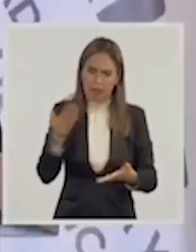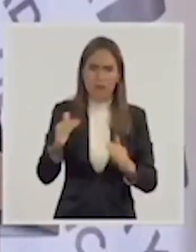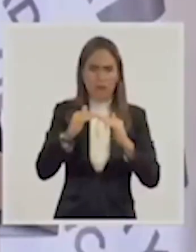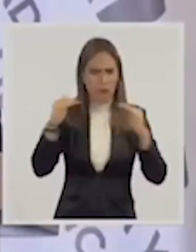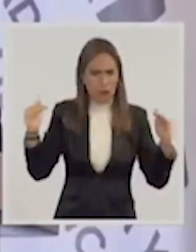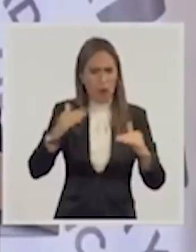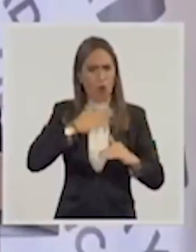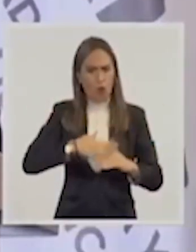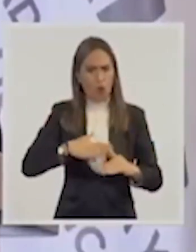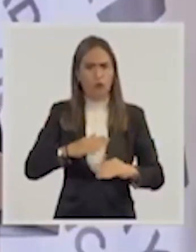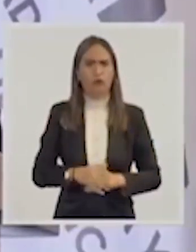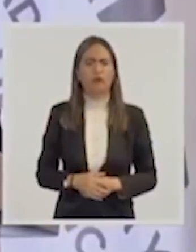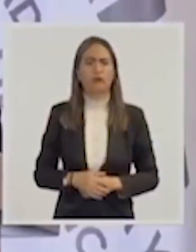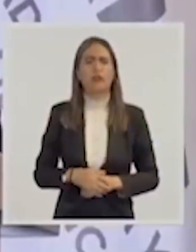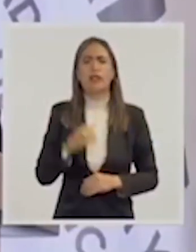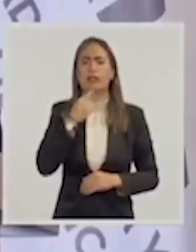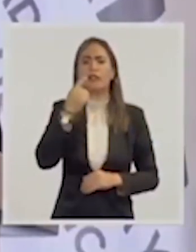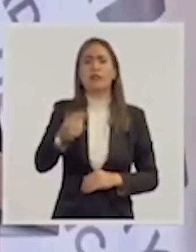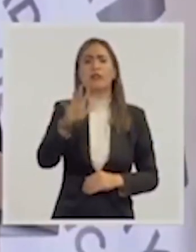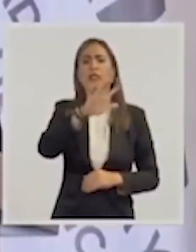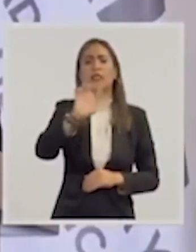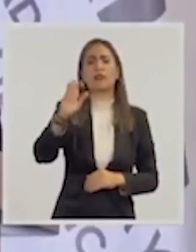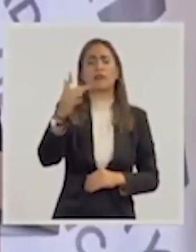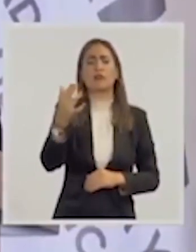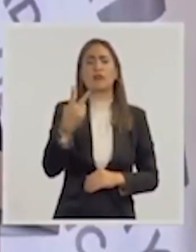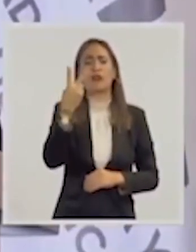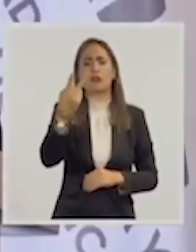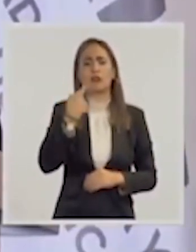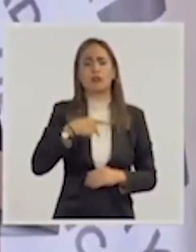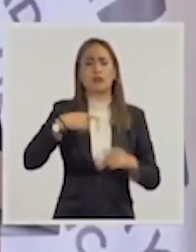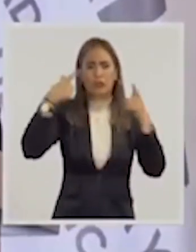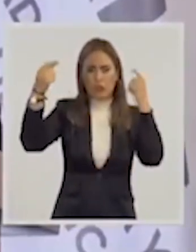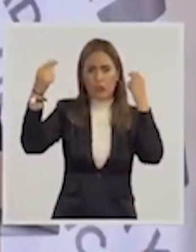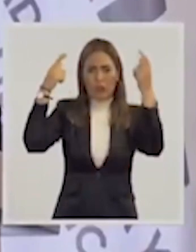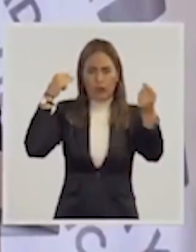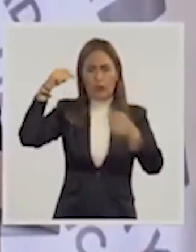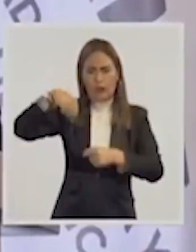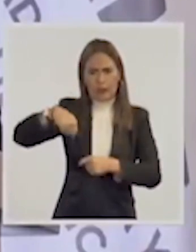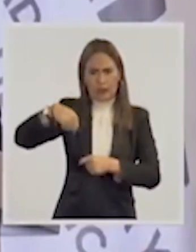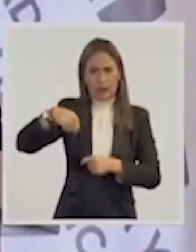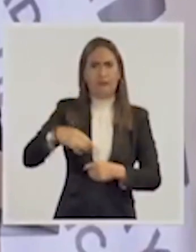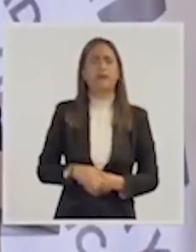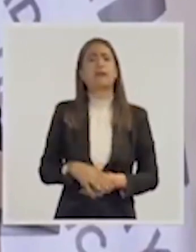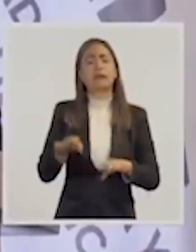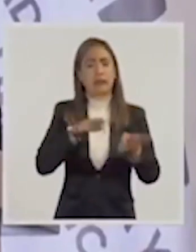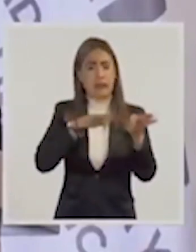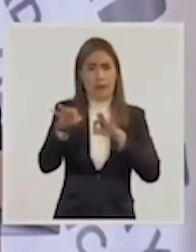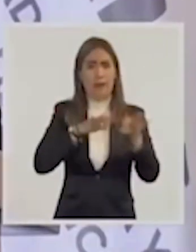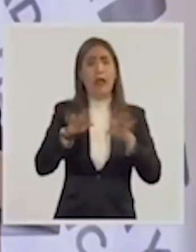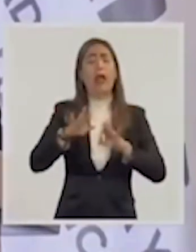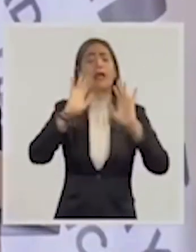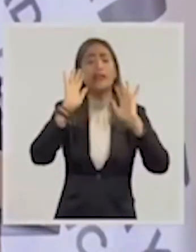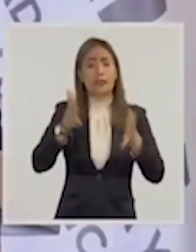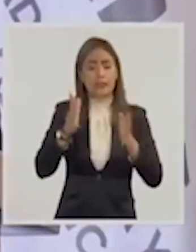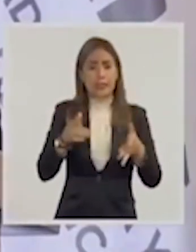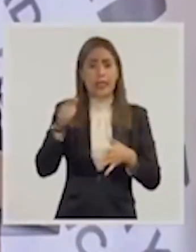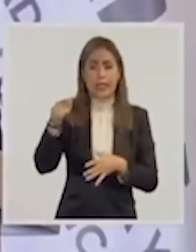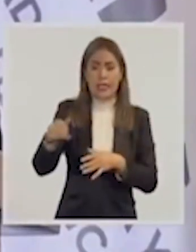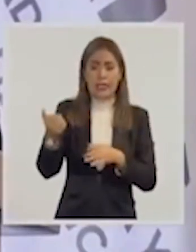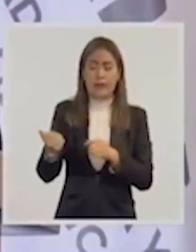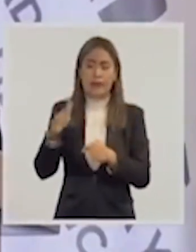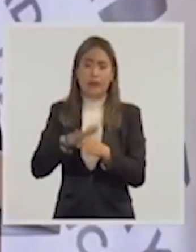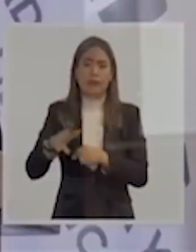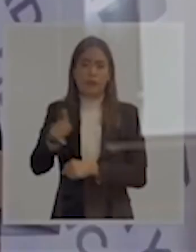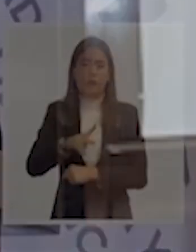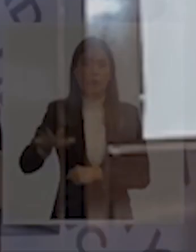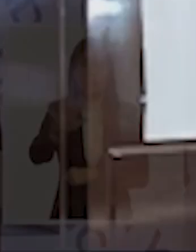Federal. También reconoció en las y los egresados un ejemplo de organización, disciplina y persistencia por culminar sus